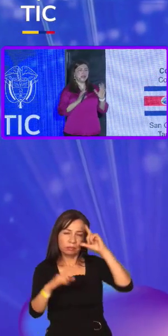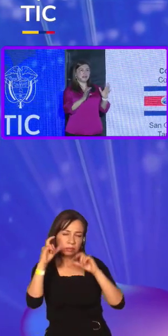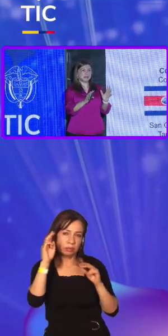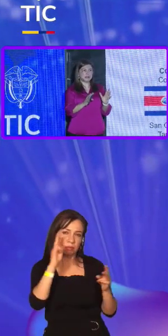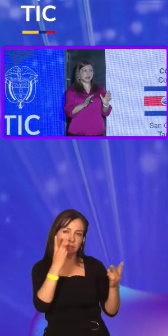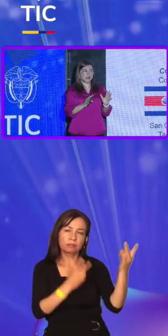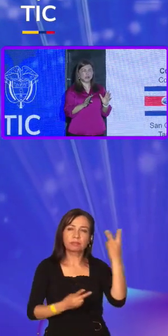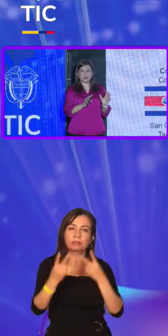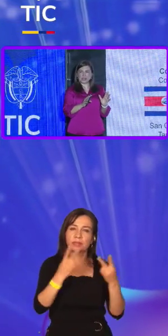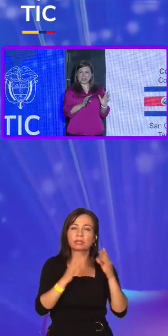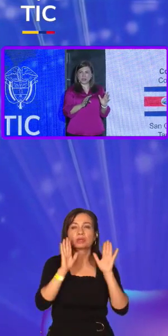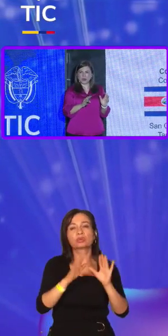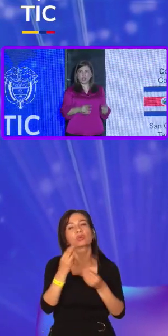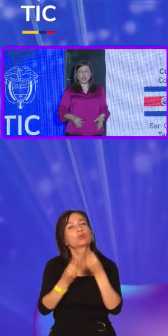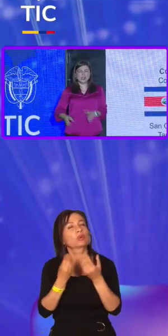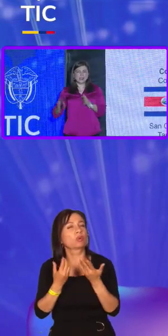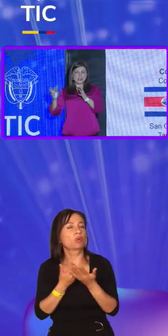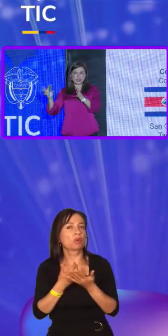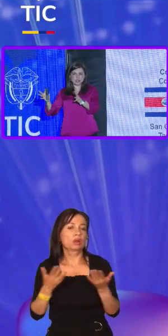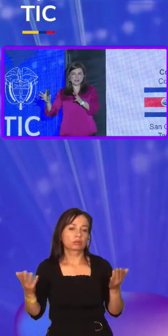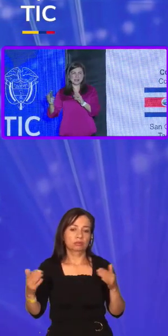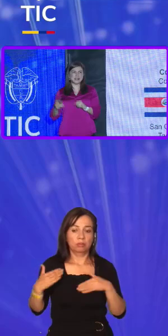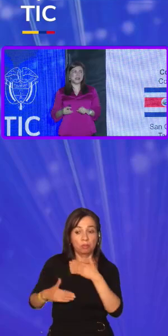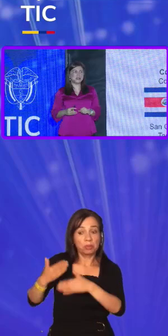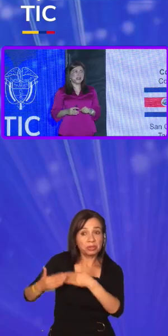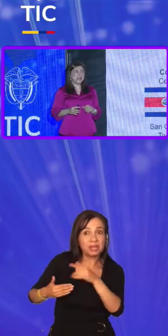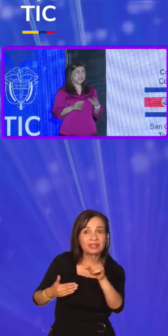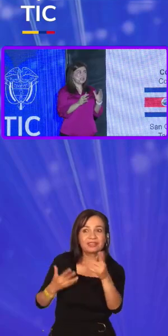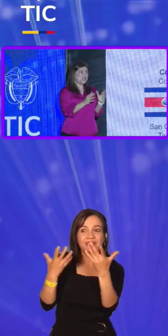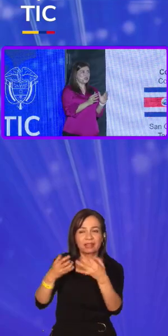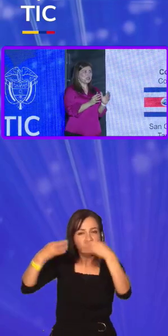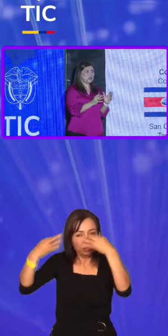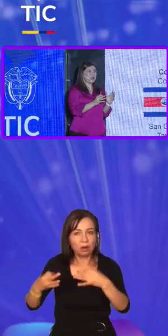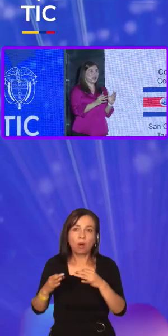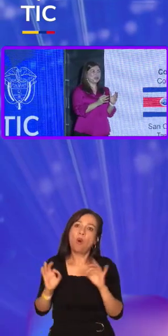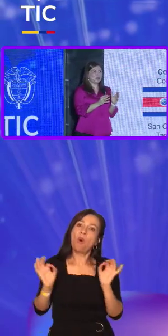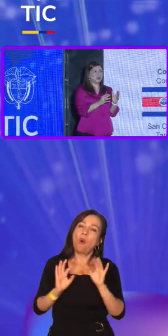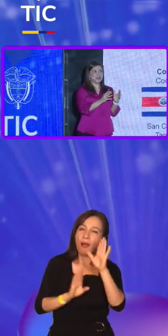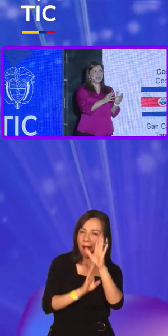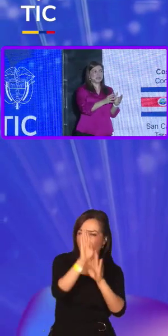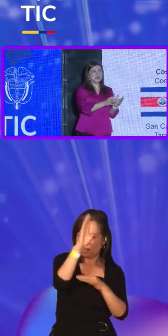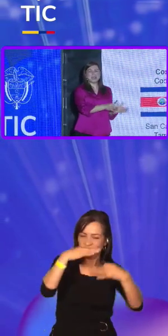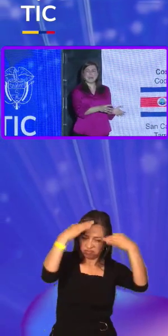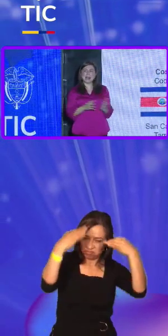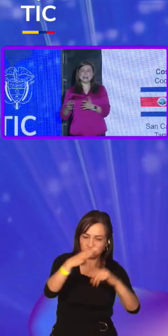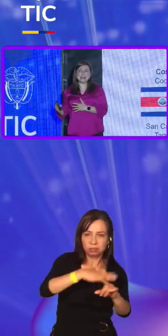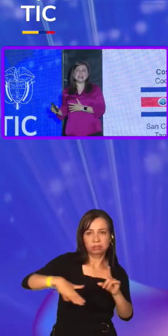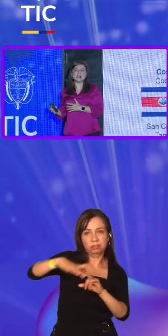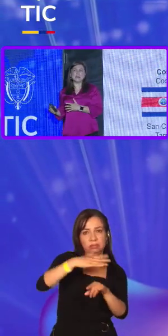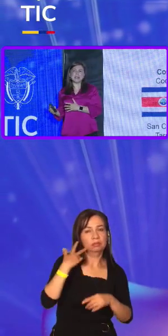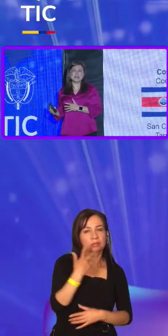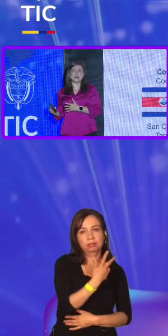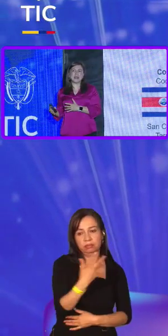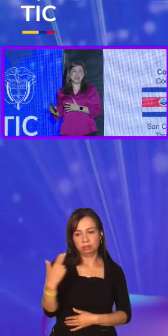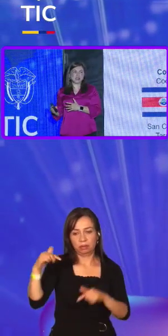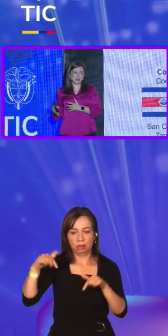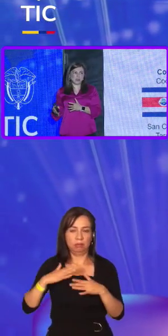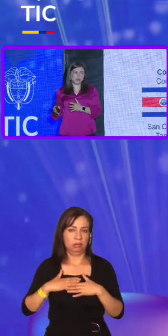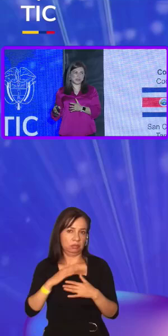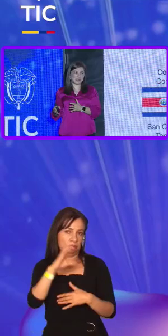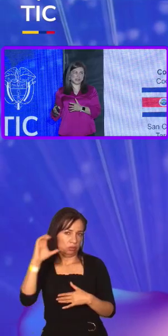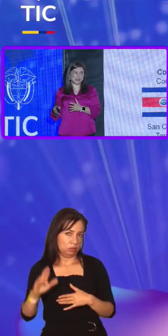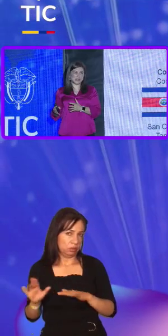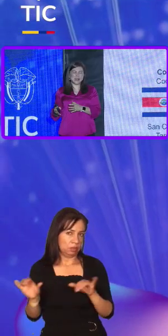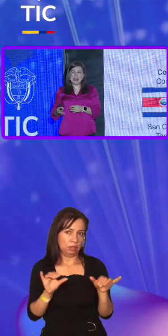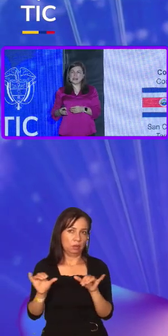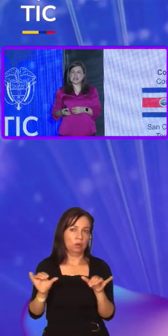que estuvieran en vías de consolidación y destinos avanzados, destinos que tuvieran contextos semejantes al nuestro,